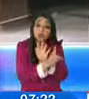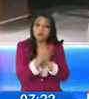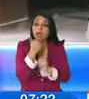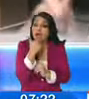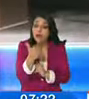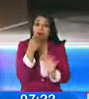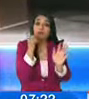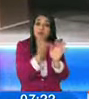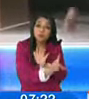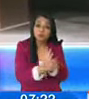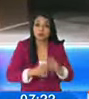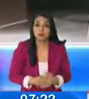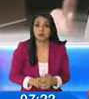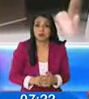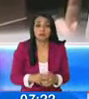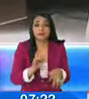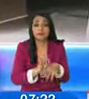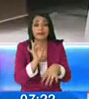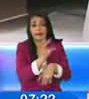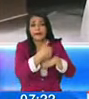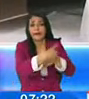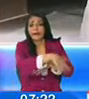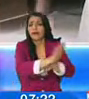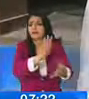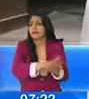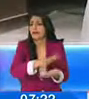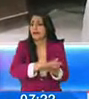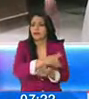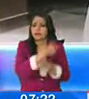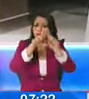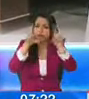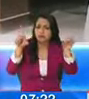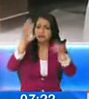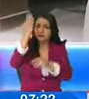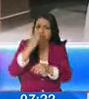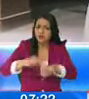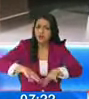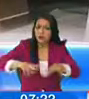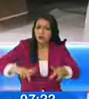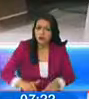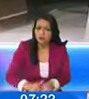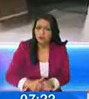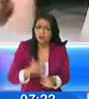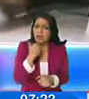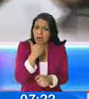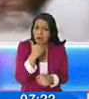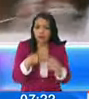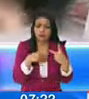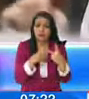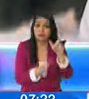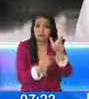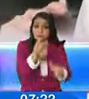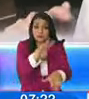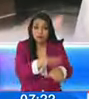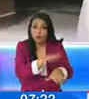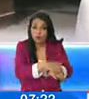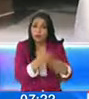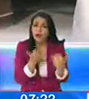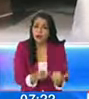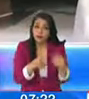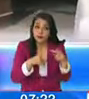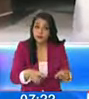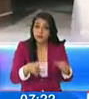particular y permite que quede en la impunidad los casos de corrupción de Odebrecht y los vinculados que se encuentran en el